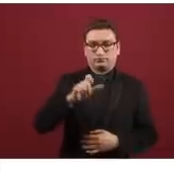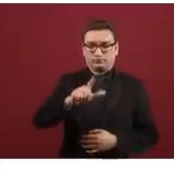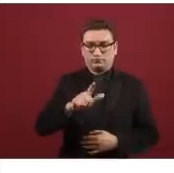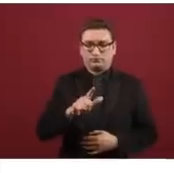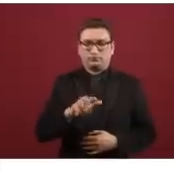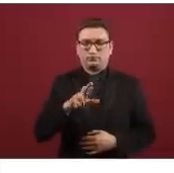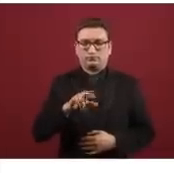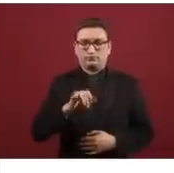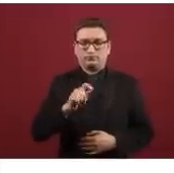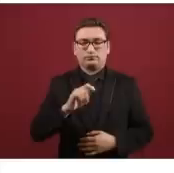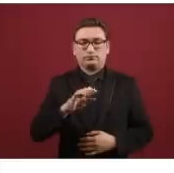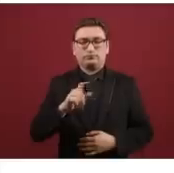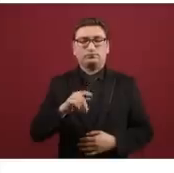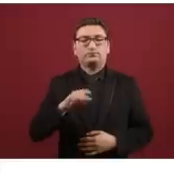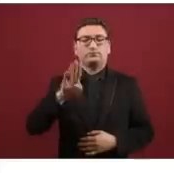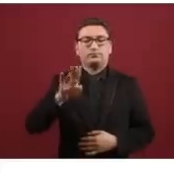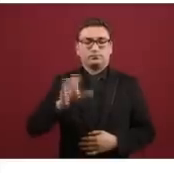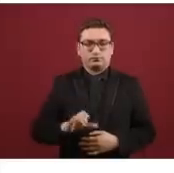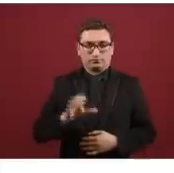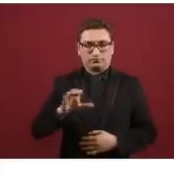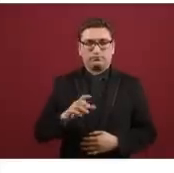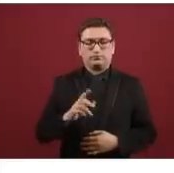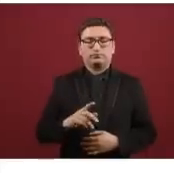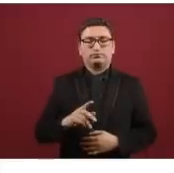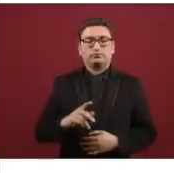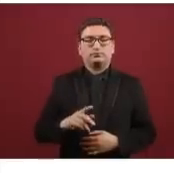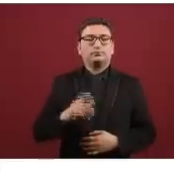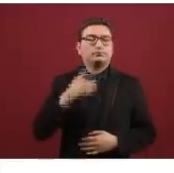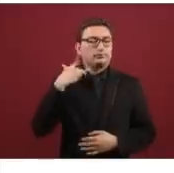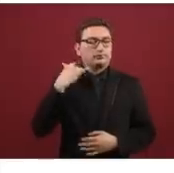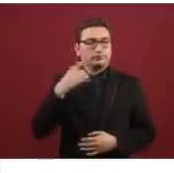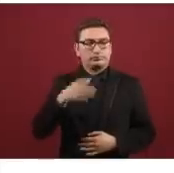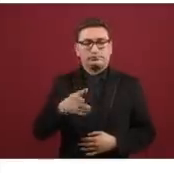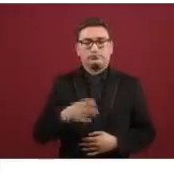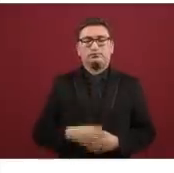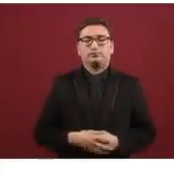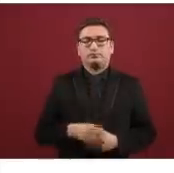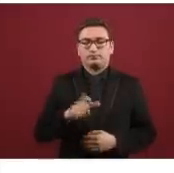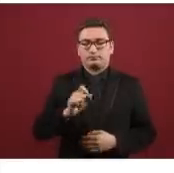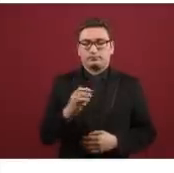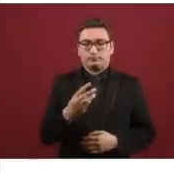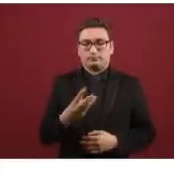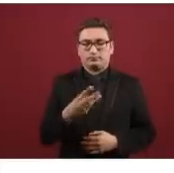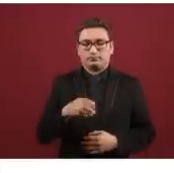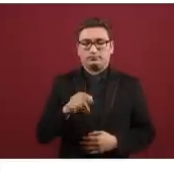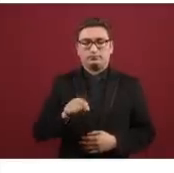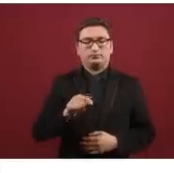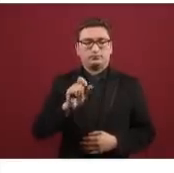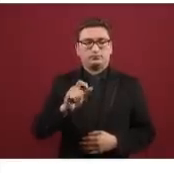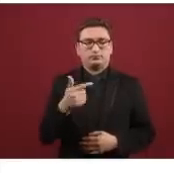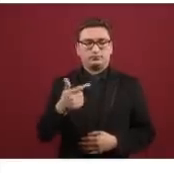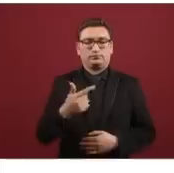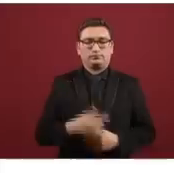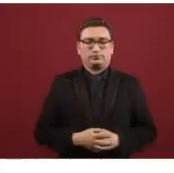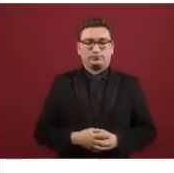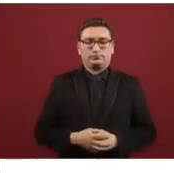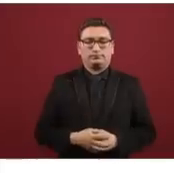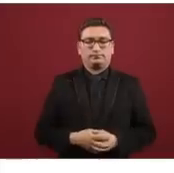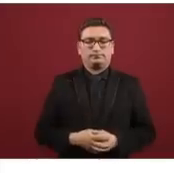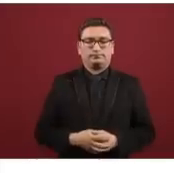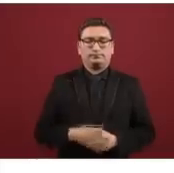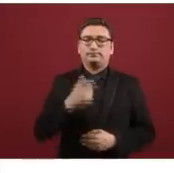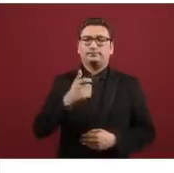SADCB en La Paz, Baja California, con el precio más alto, 23 pesos con 27 centavos, y el precio